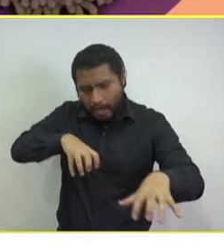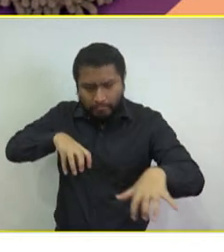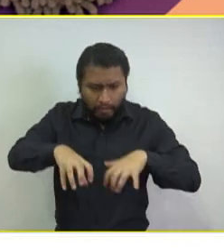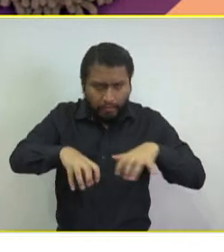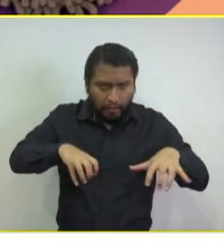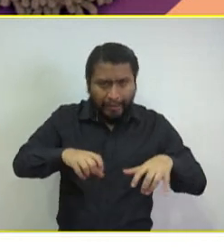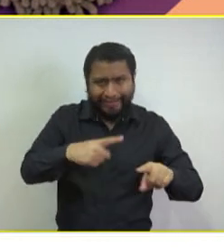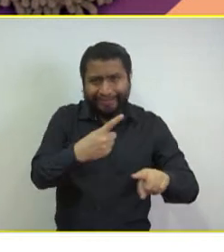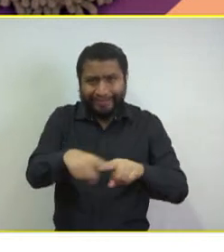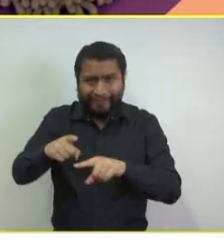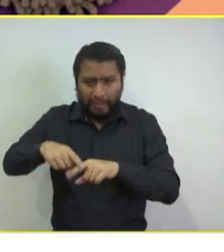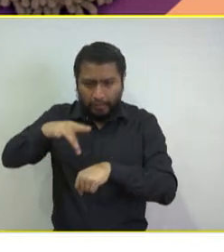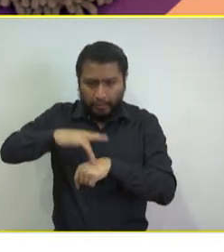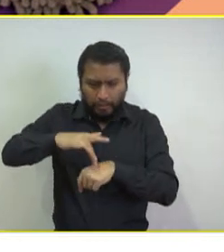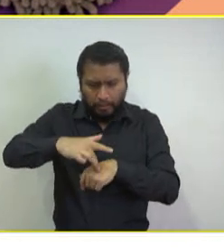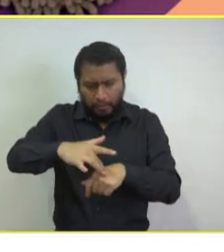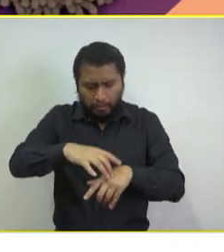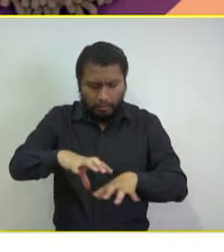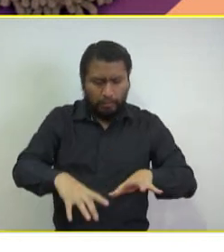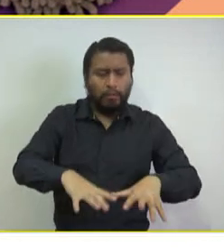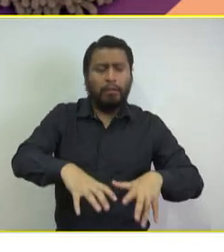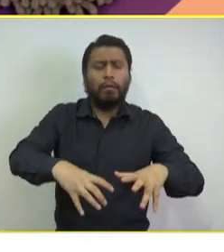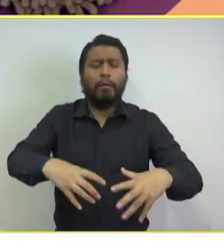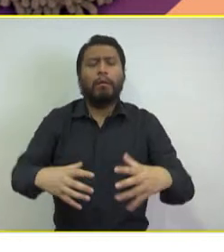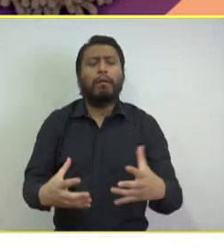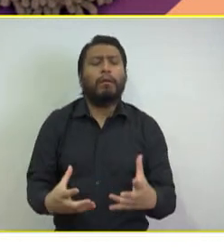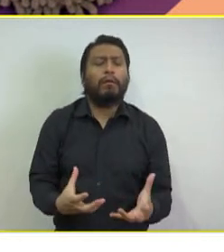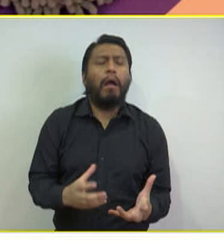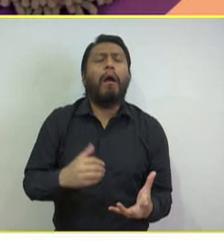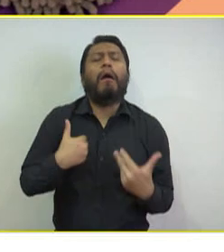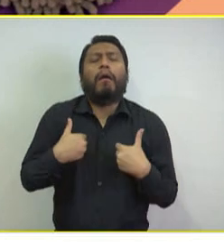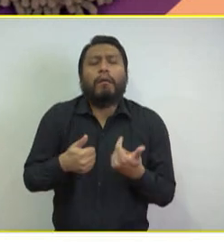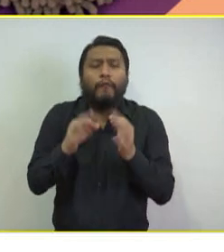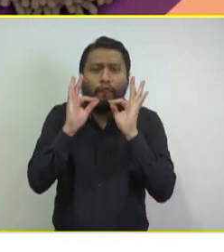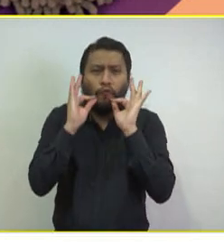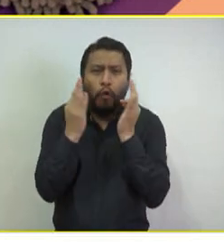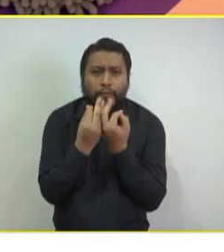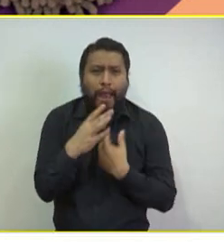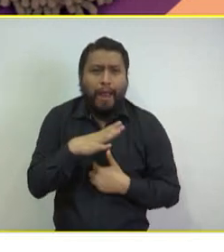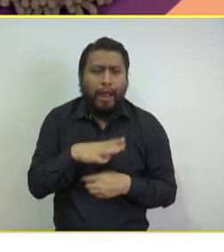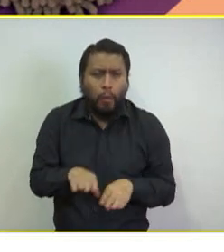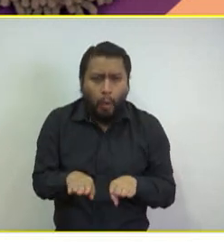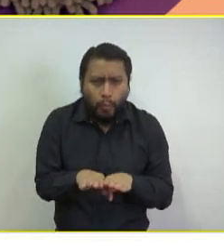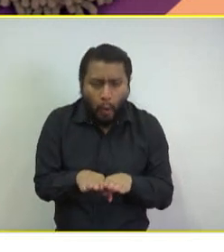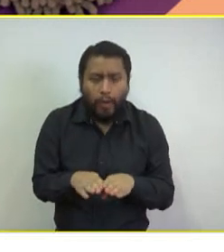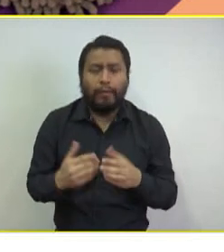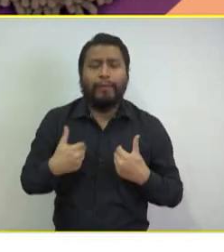diferentes texturas cómo es que se forman estos microorganismos.